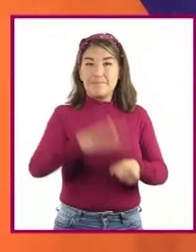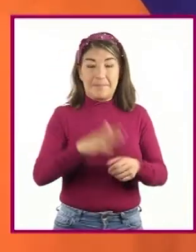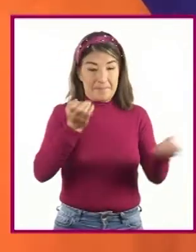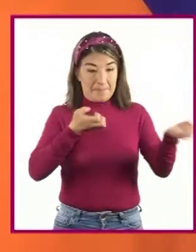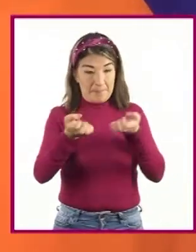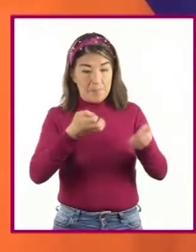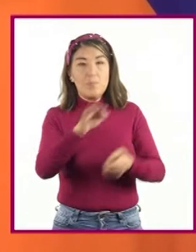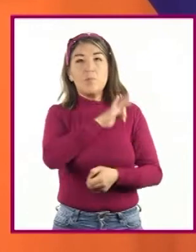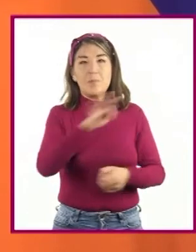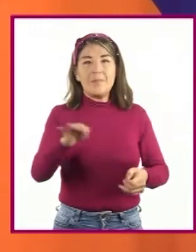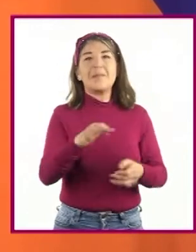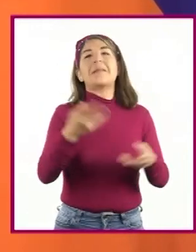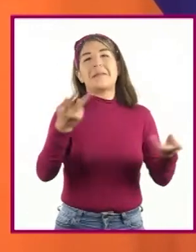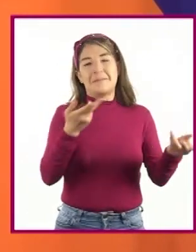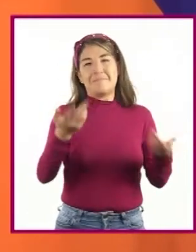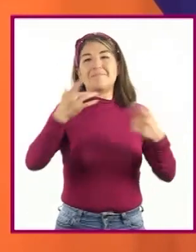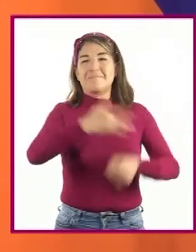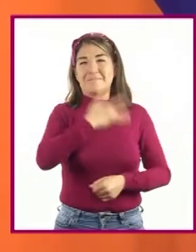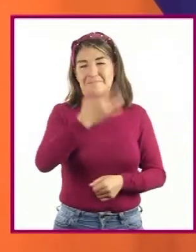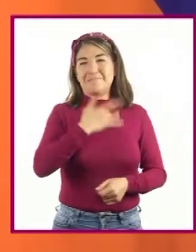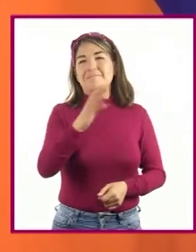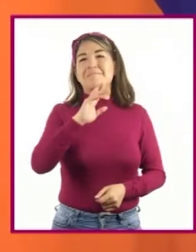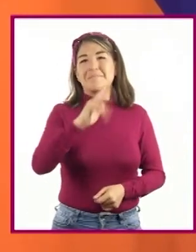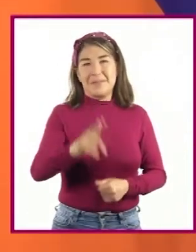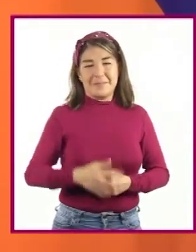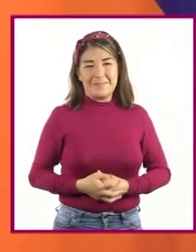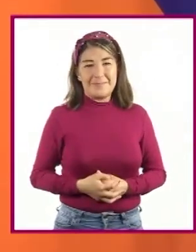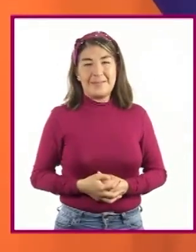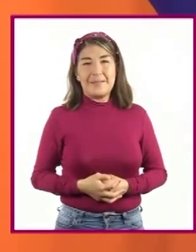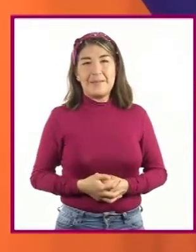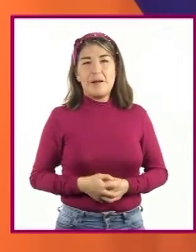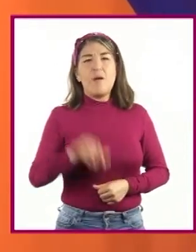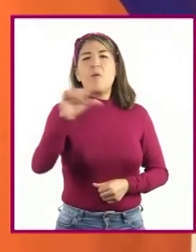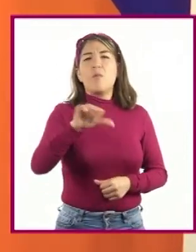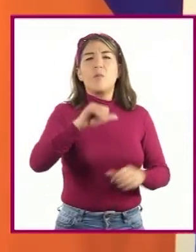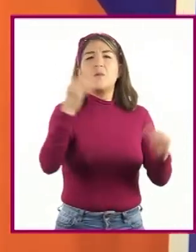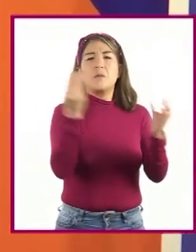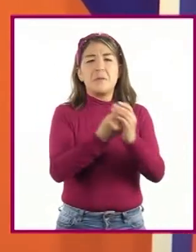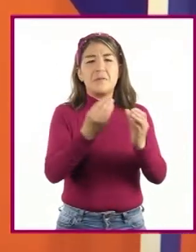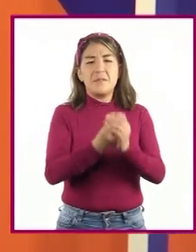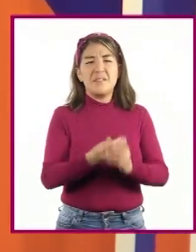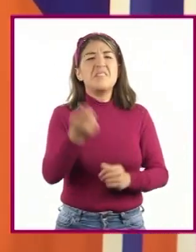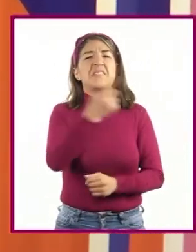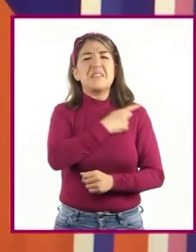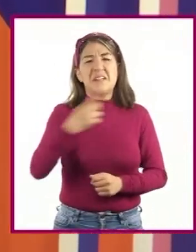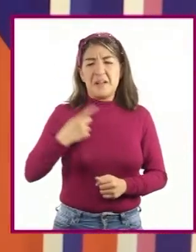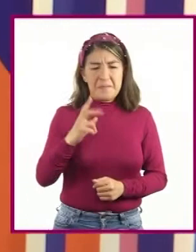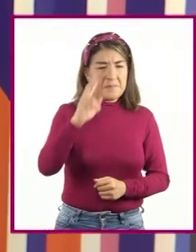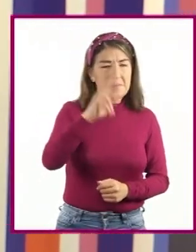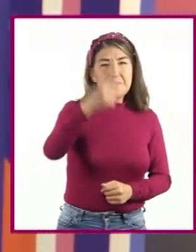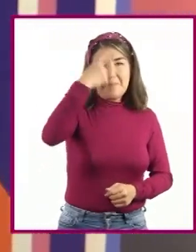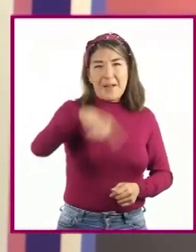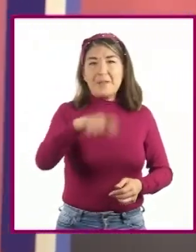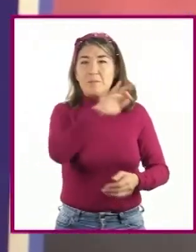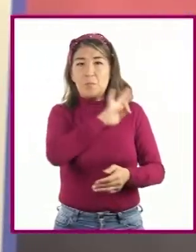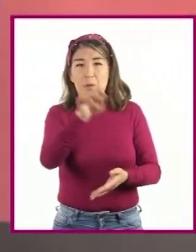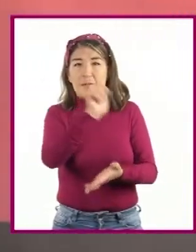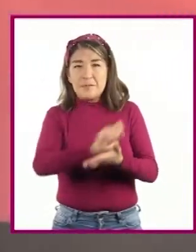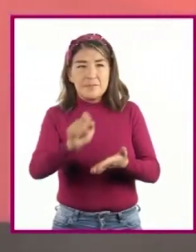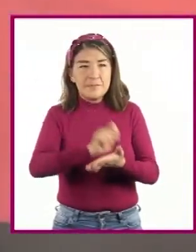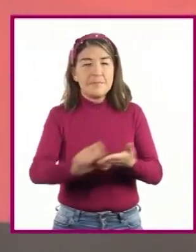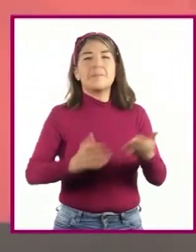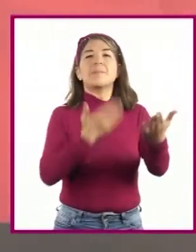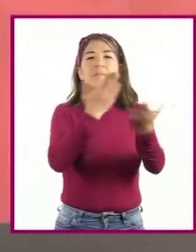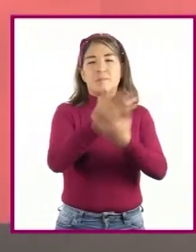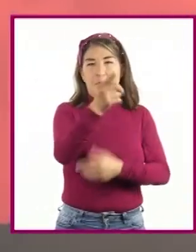ejercicio, vamos a sentirnos mucho mejor. Para esta sesión de ¿qué debo observar para escribir? Les pido